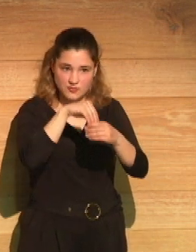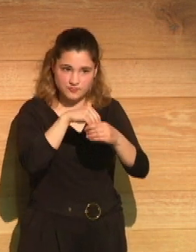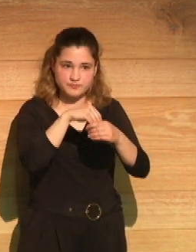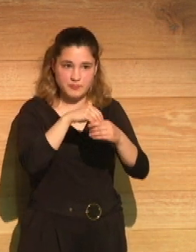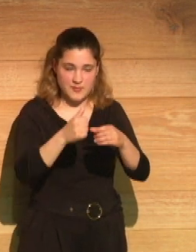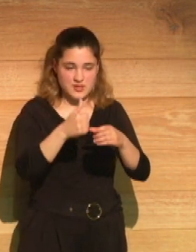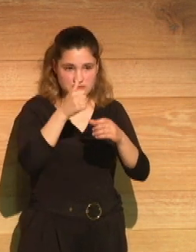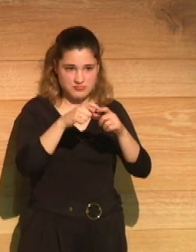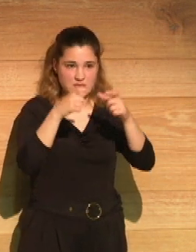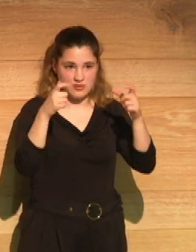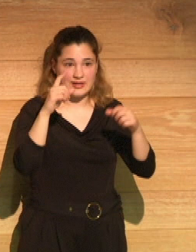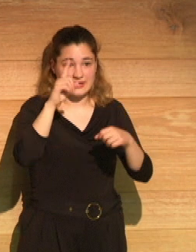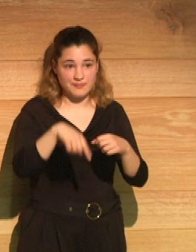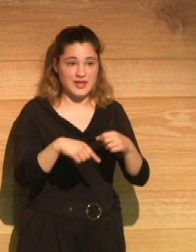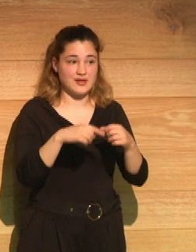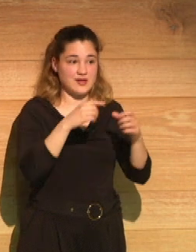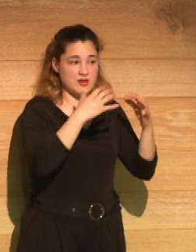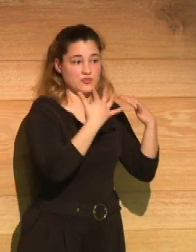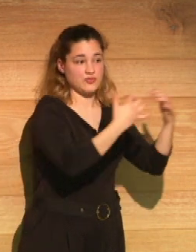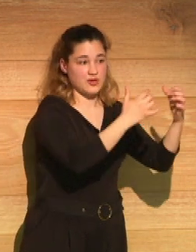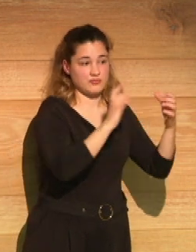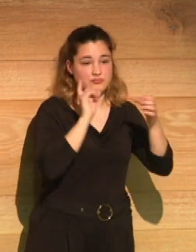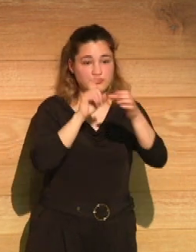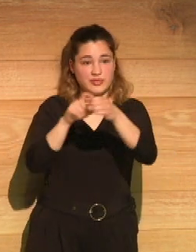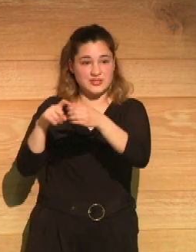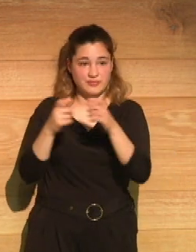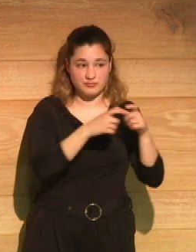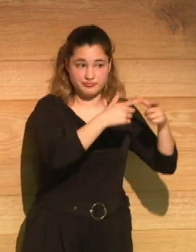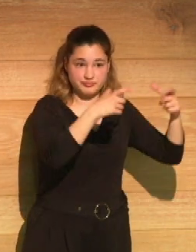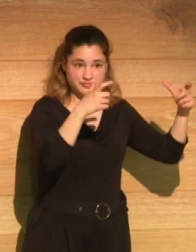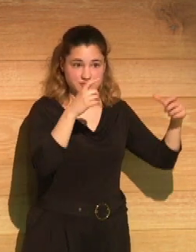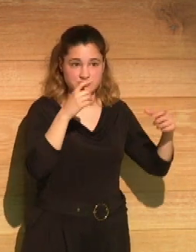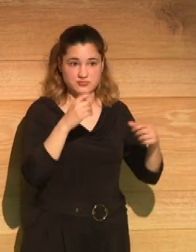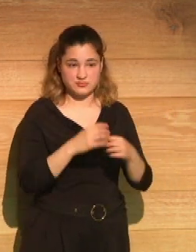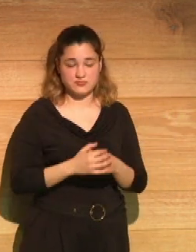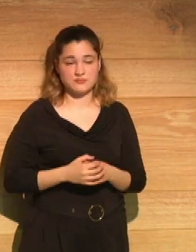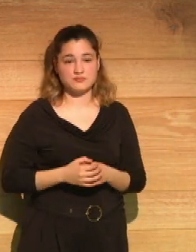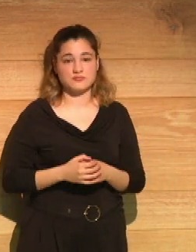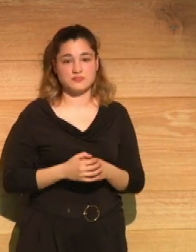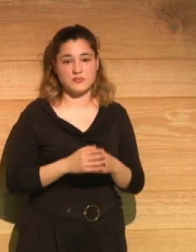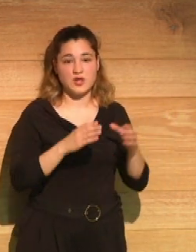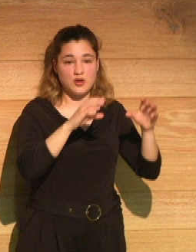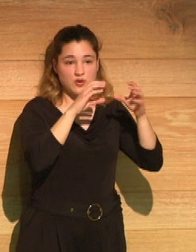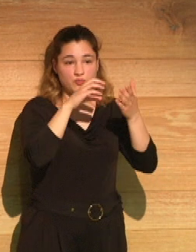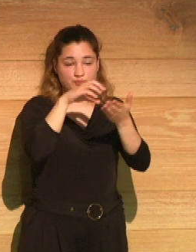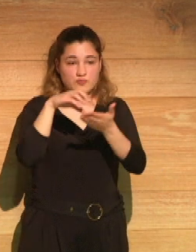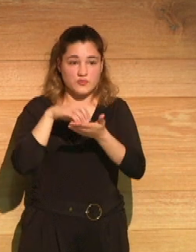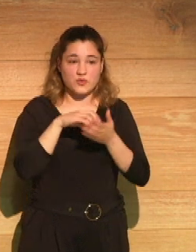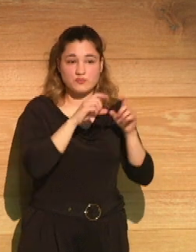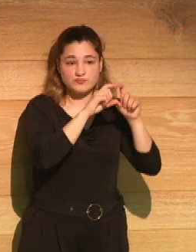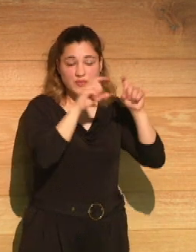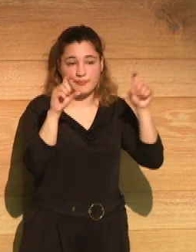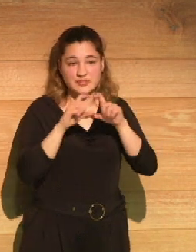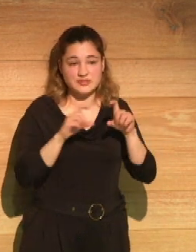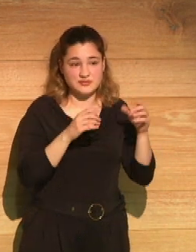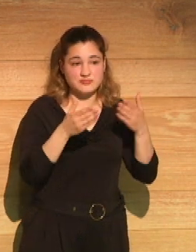mayor participación de la comunidad e incluso en muchas ocasiones co-curadas entre las organizaciones y la comunidad, lo